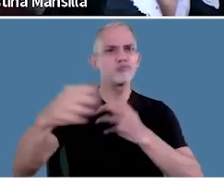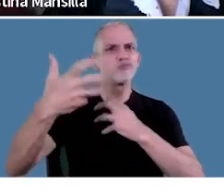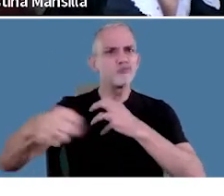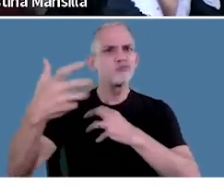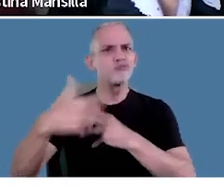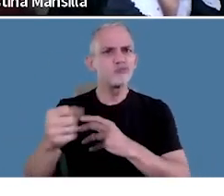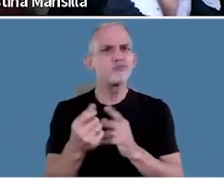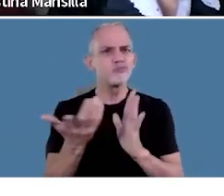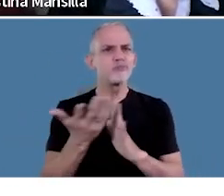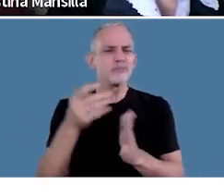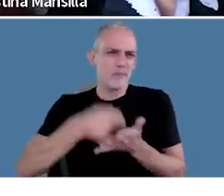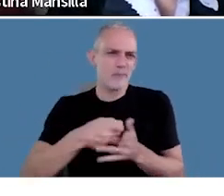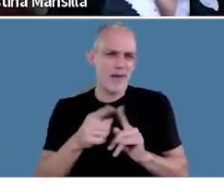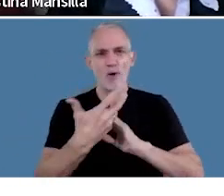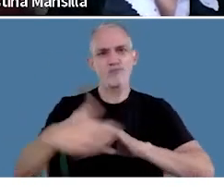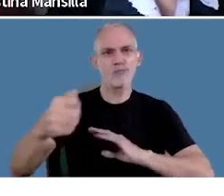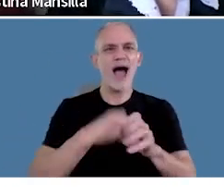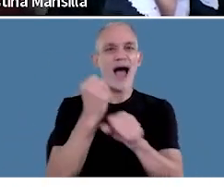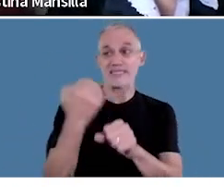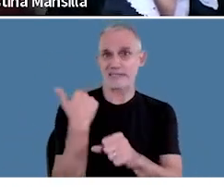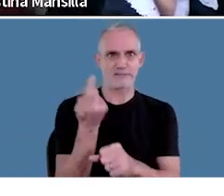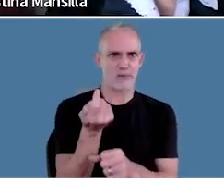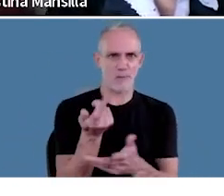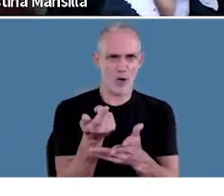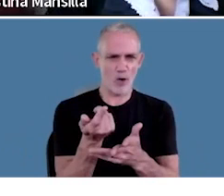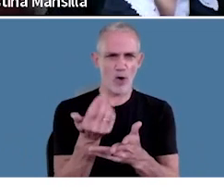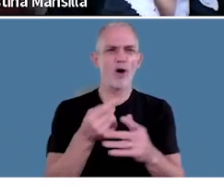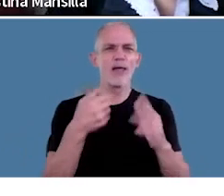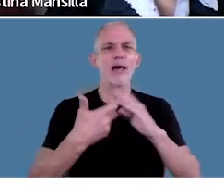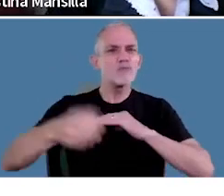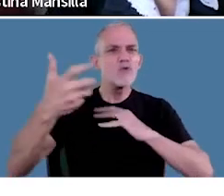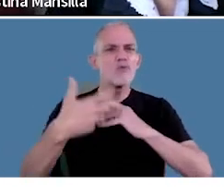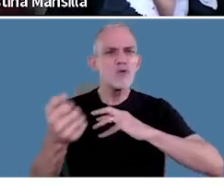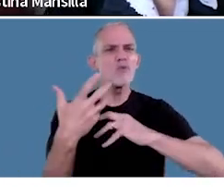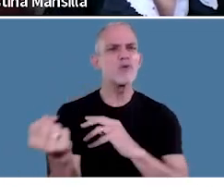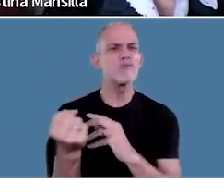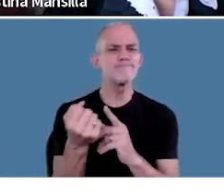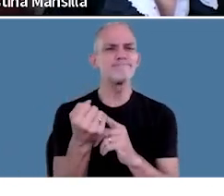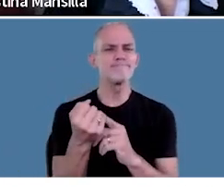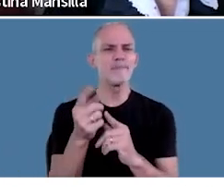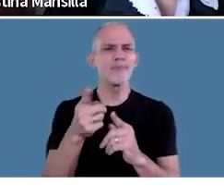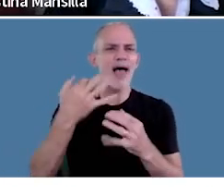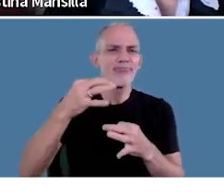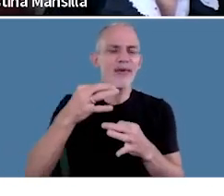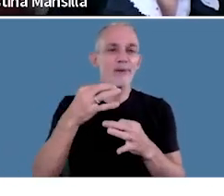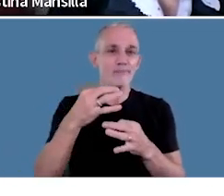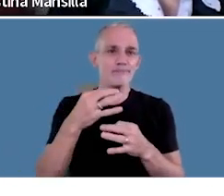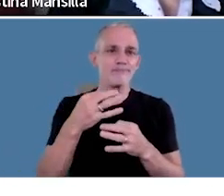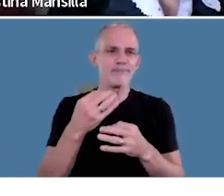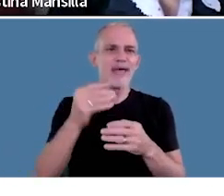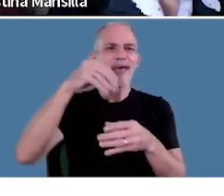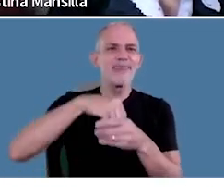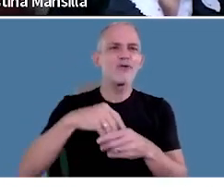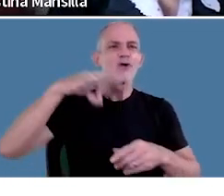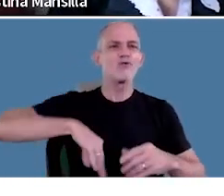y hasta hace unos días esas retenciones hubieran estado alcanzadas a raíz de un ingreso